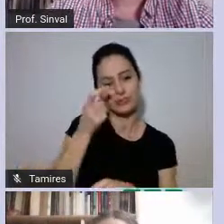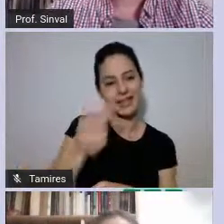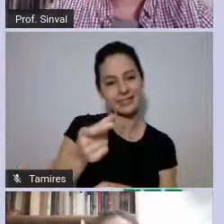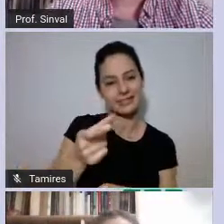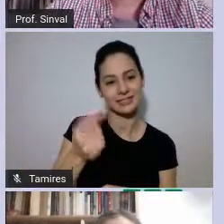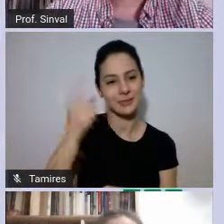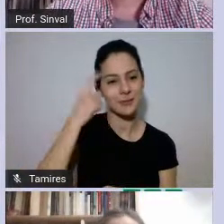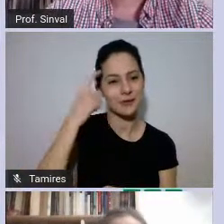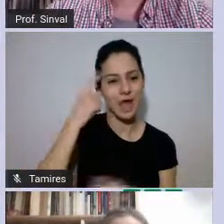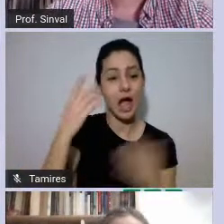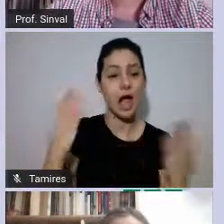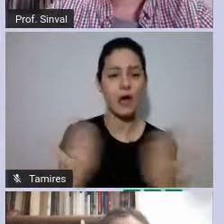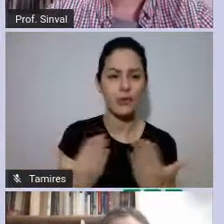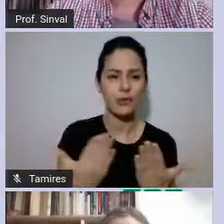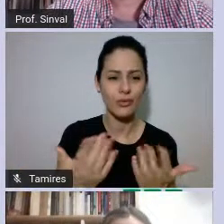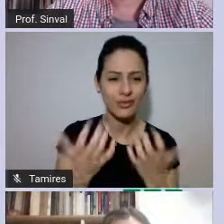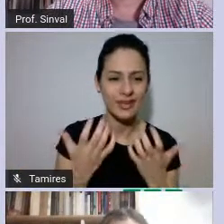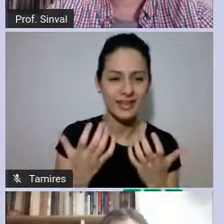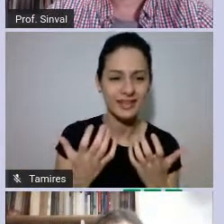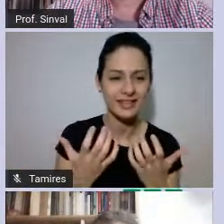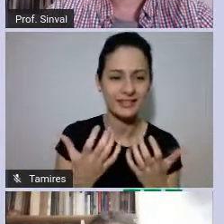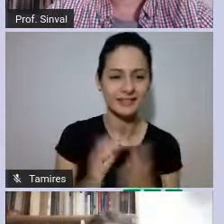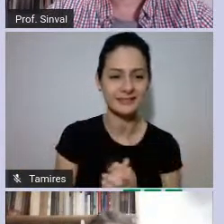ahora quería quedarme con esta.